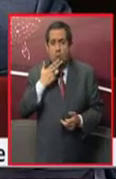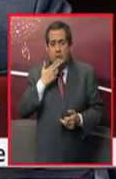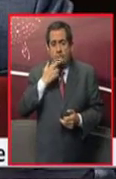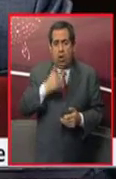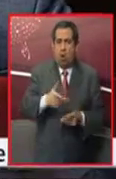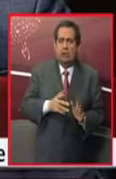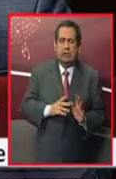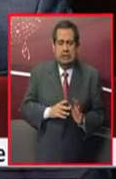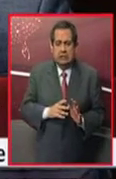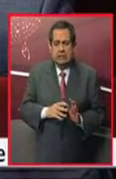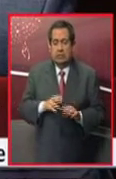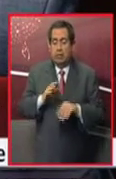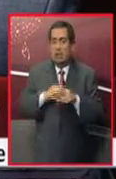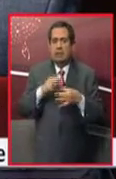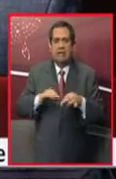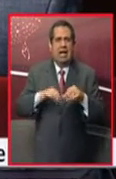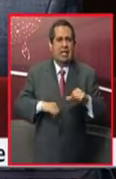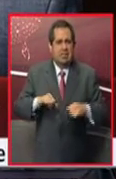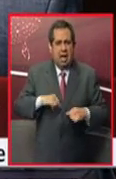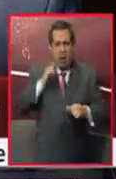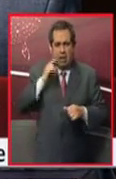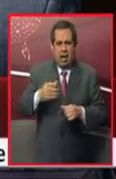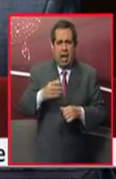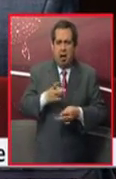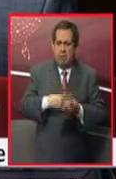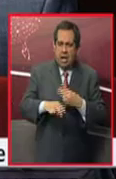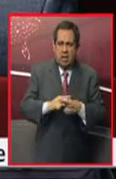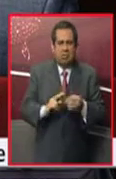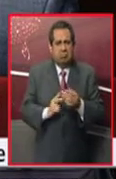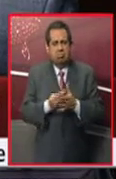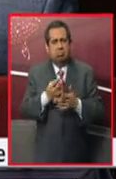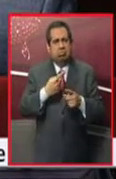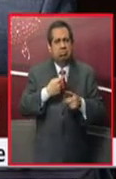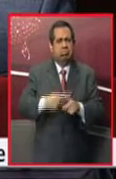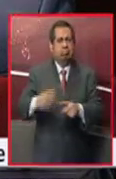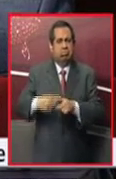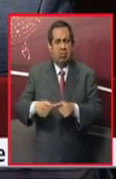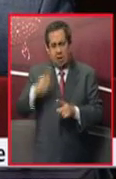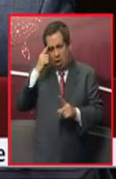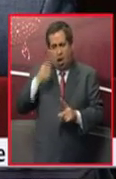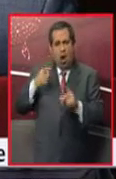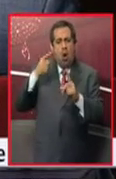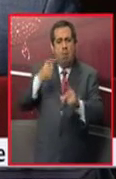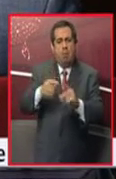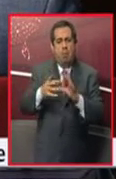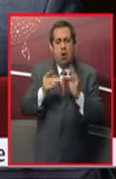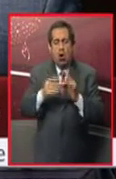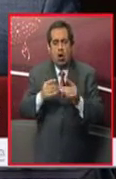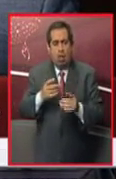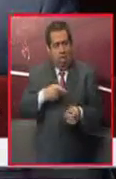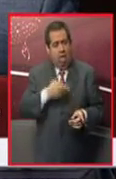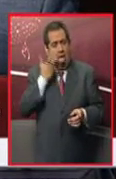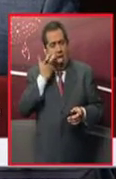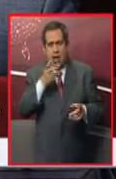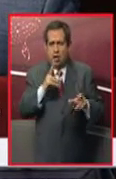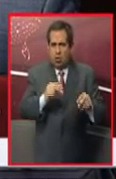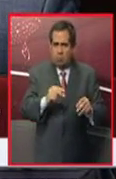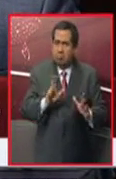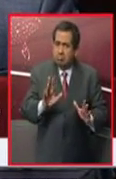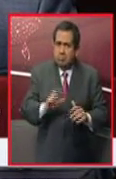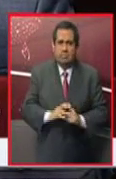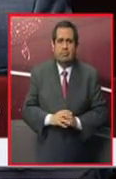suelo, principalmente en actividades productivas o simplemente con el propósito de mantener ociosa la superficie